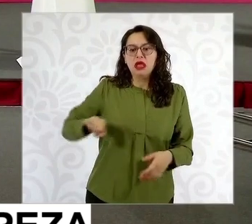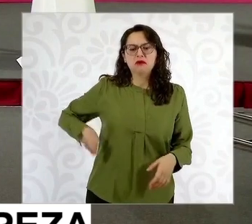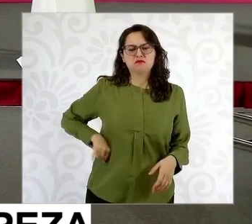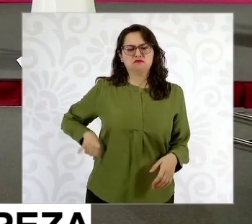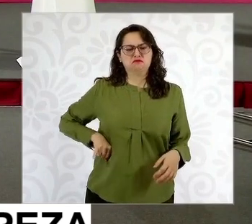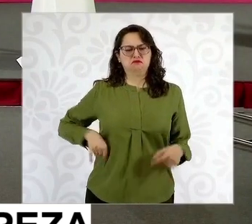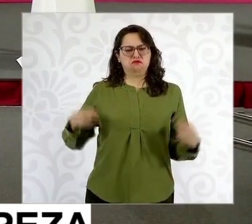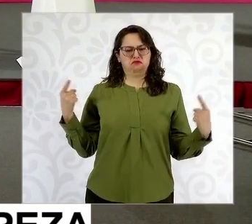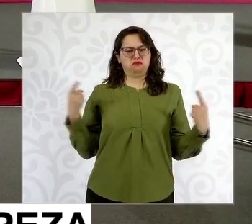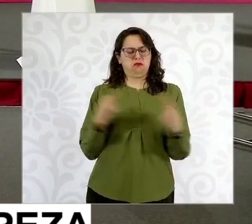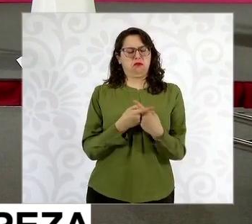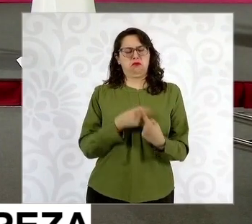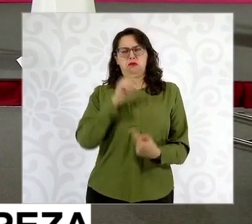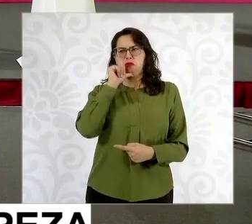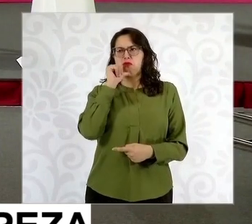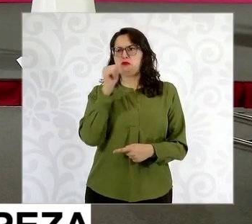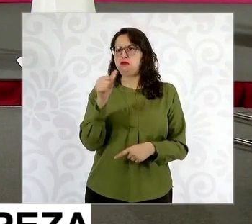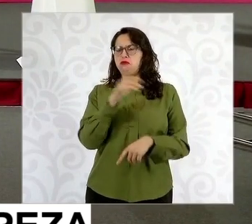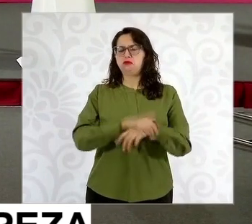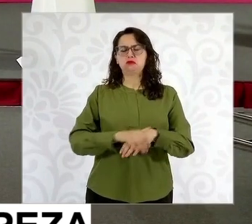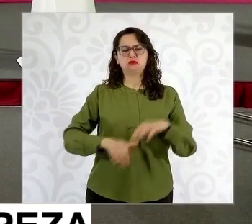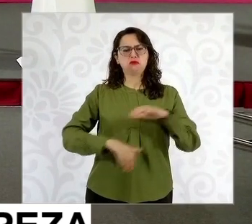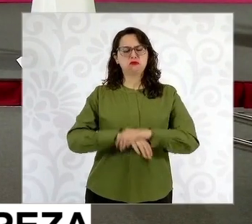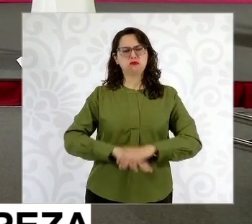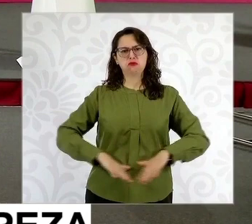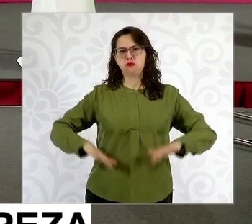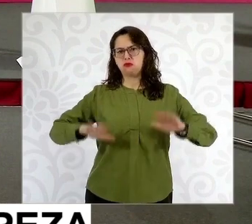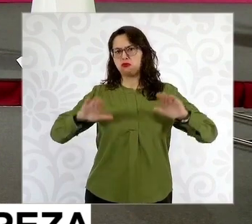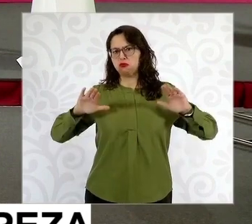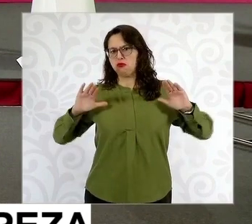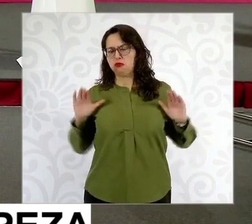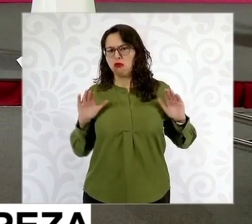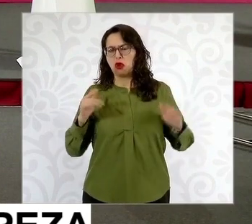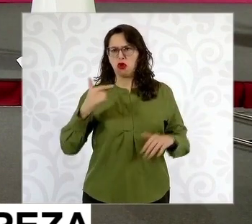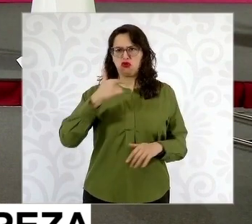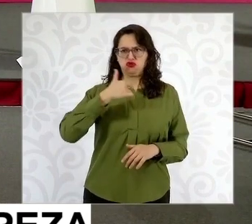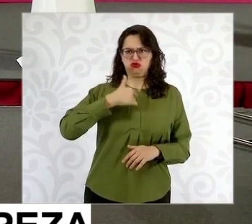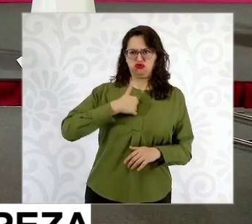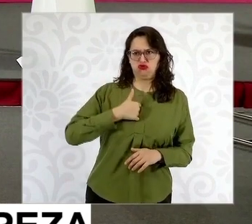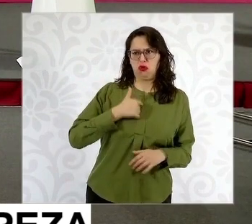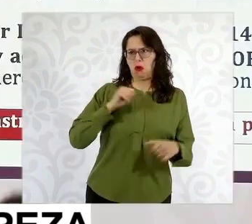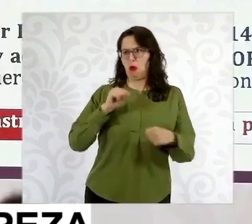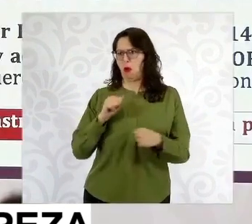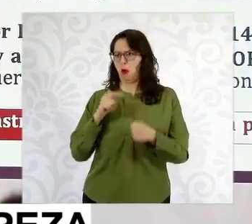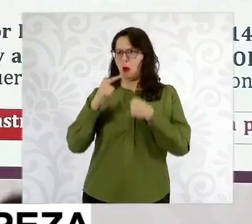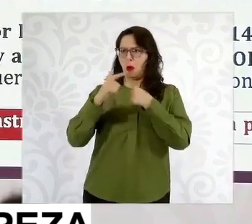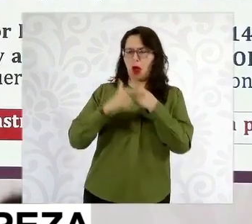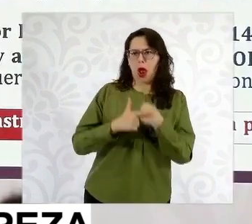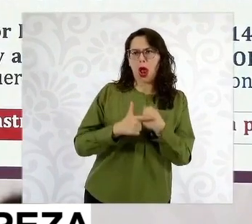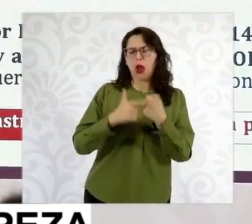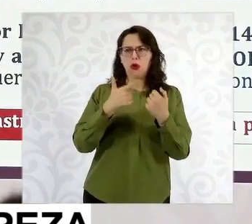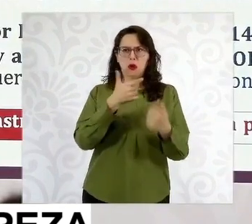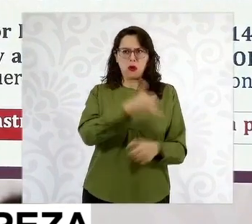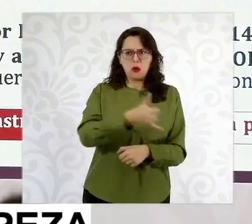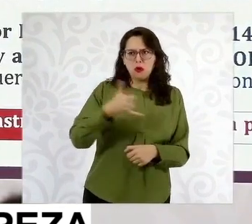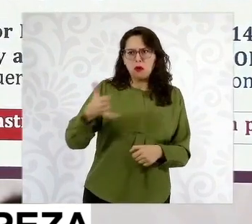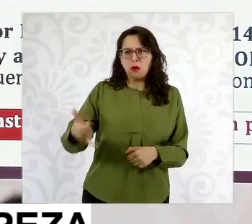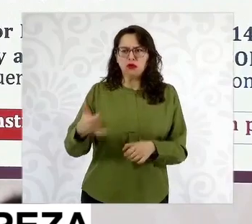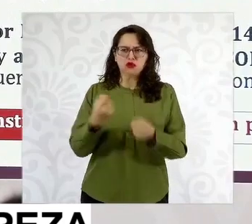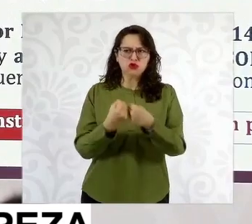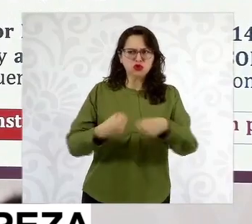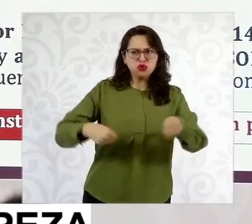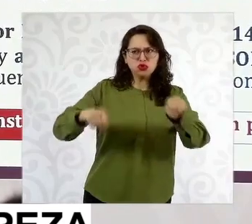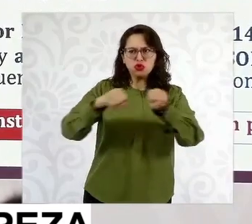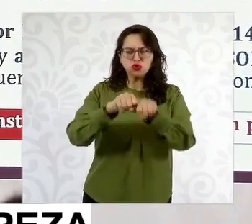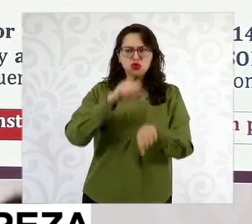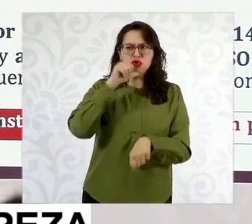interés, declaró no ser accionista de ninguna entidad que dependiera financieramente del Infonavit, por lo